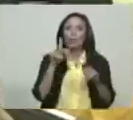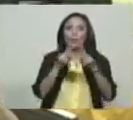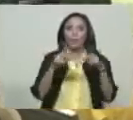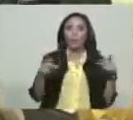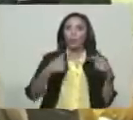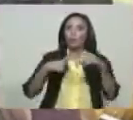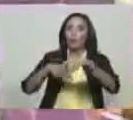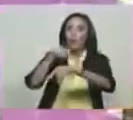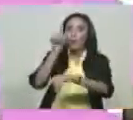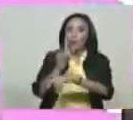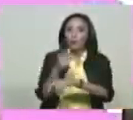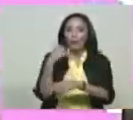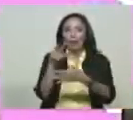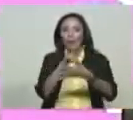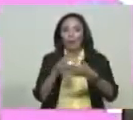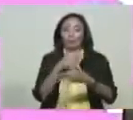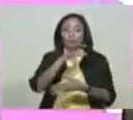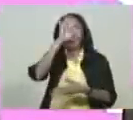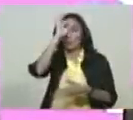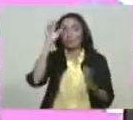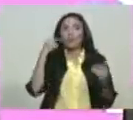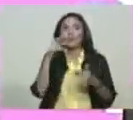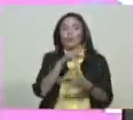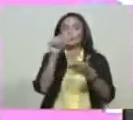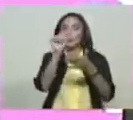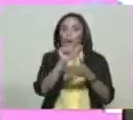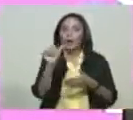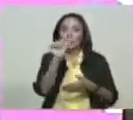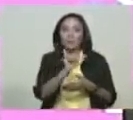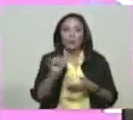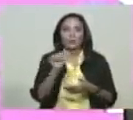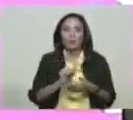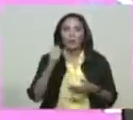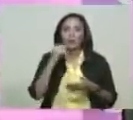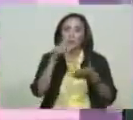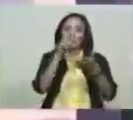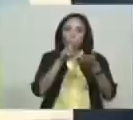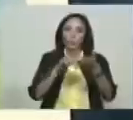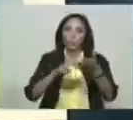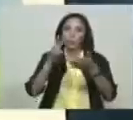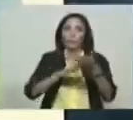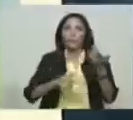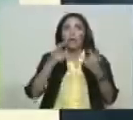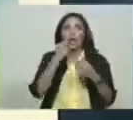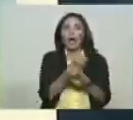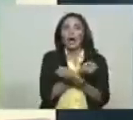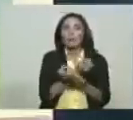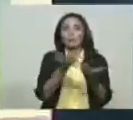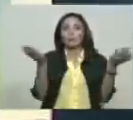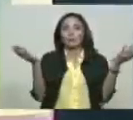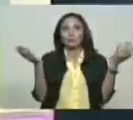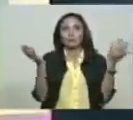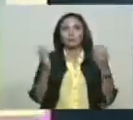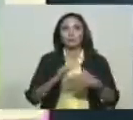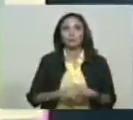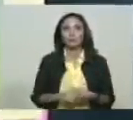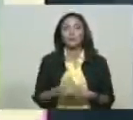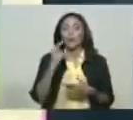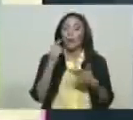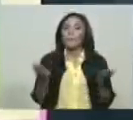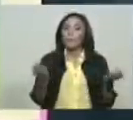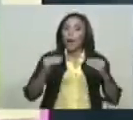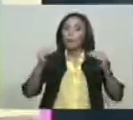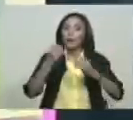pero es muy bueno. Yo lo leo toda la semana. Digo porque la distribución no es buena. Hay que profundizar